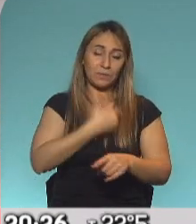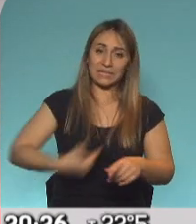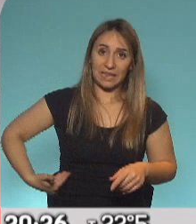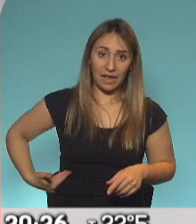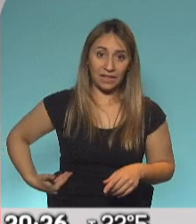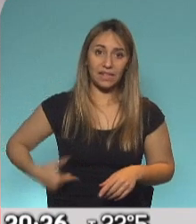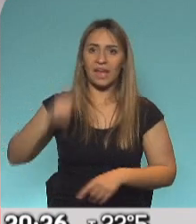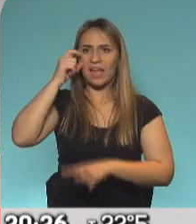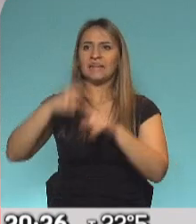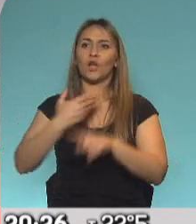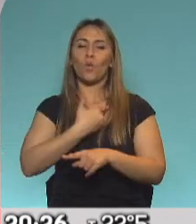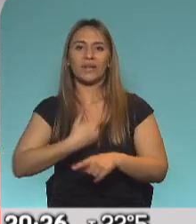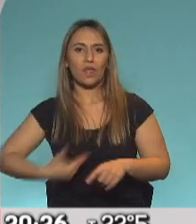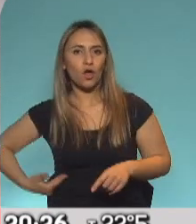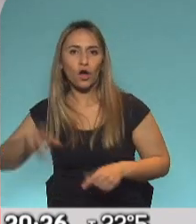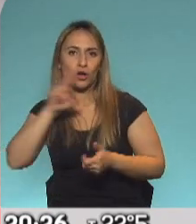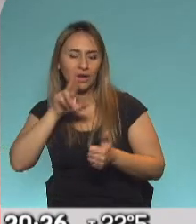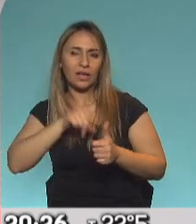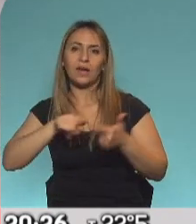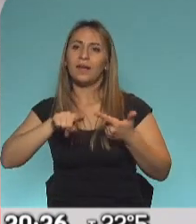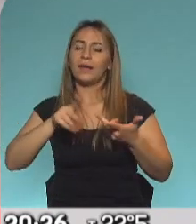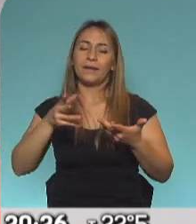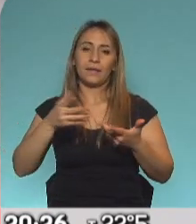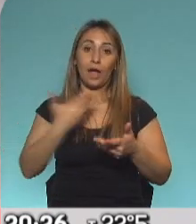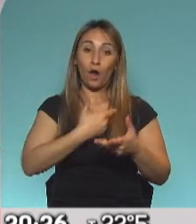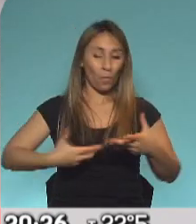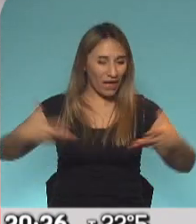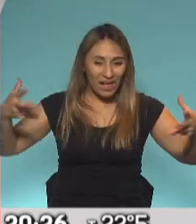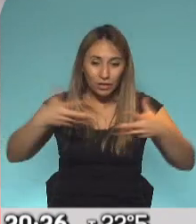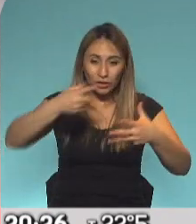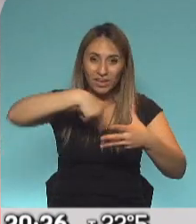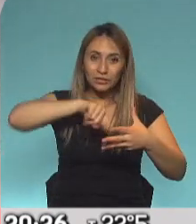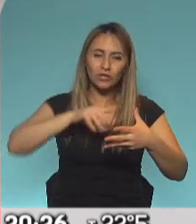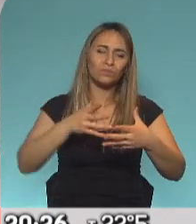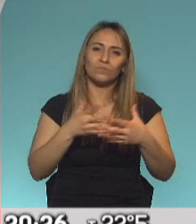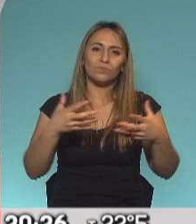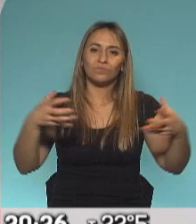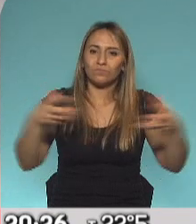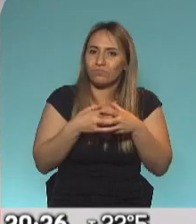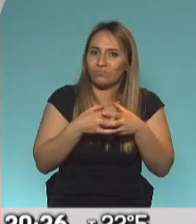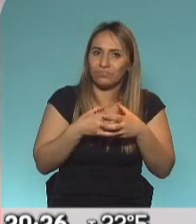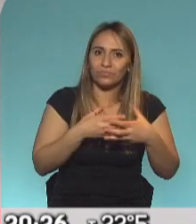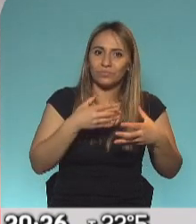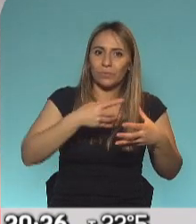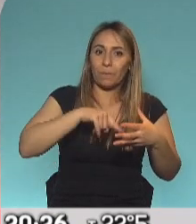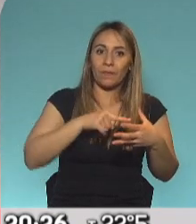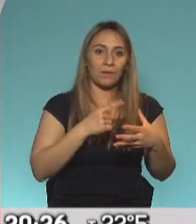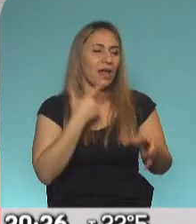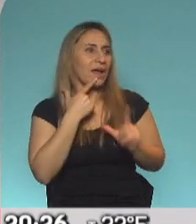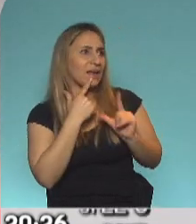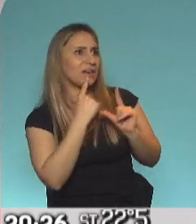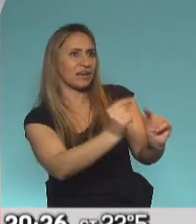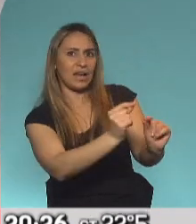expresidente, la exgobernadora, es un gobierno totalmente homogéneo a la hora de uno